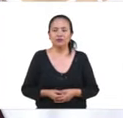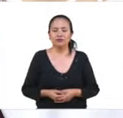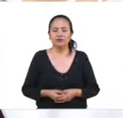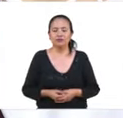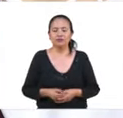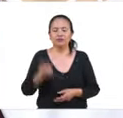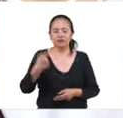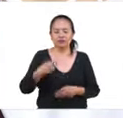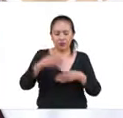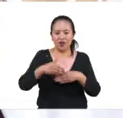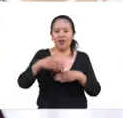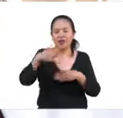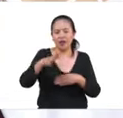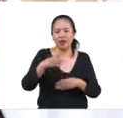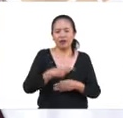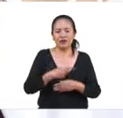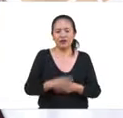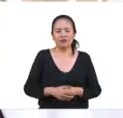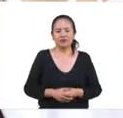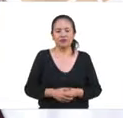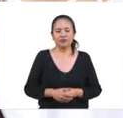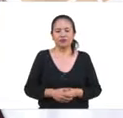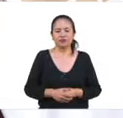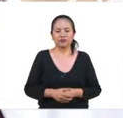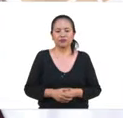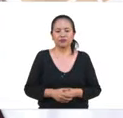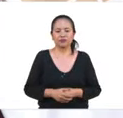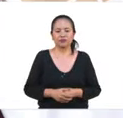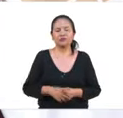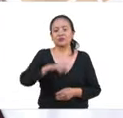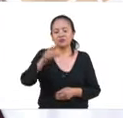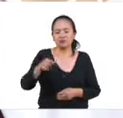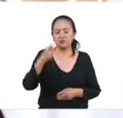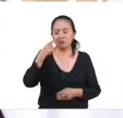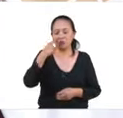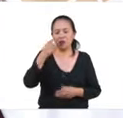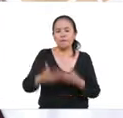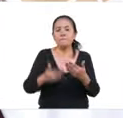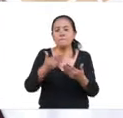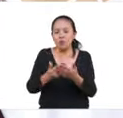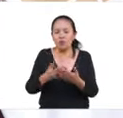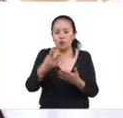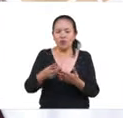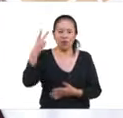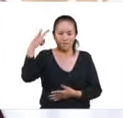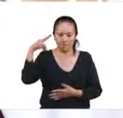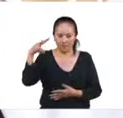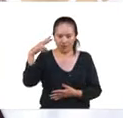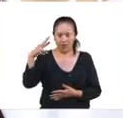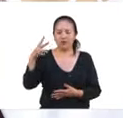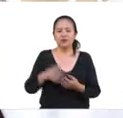Y entonces de ahí surgió, a partir de una propuesta de Veracruz,